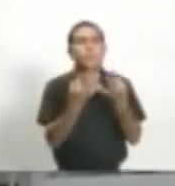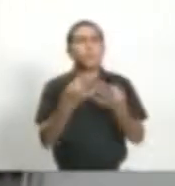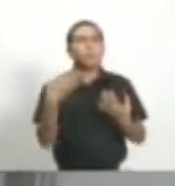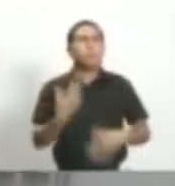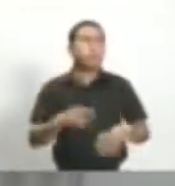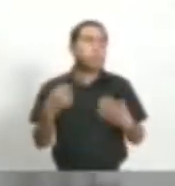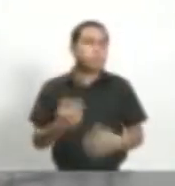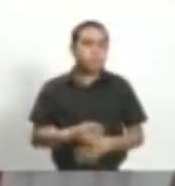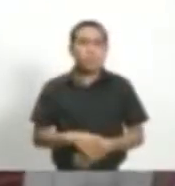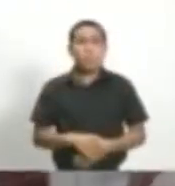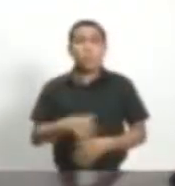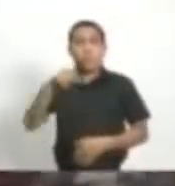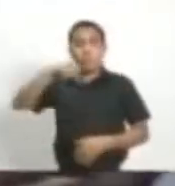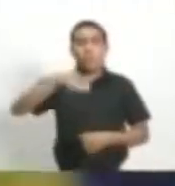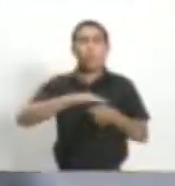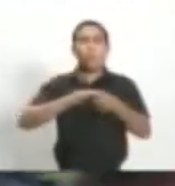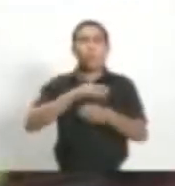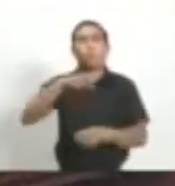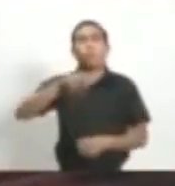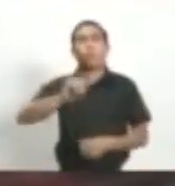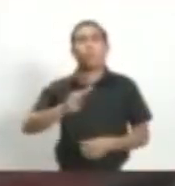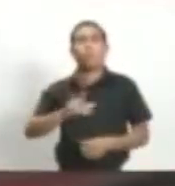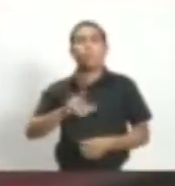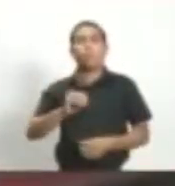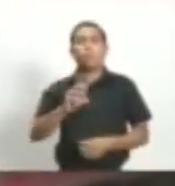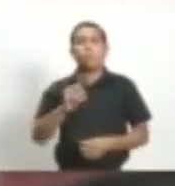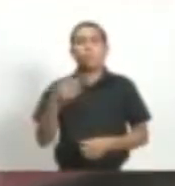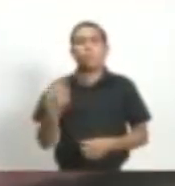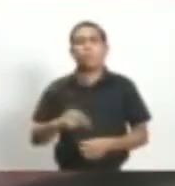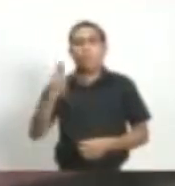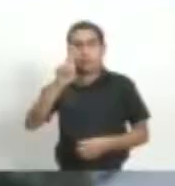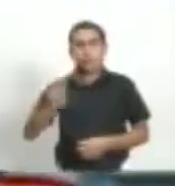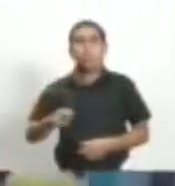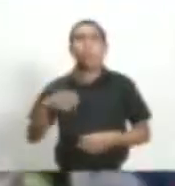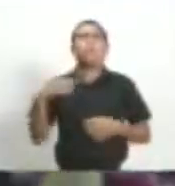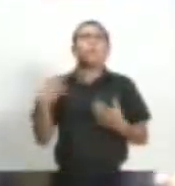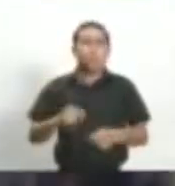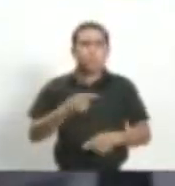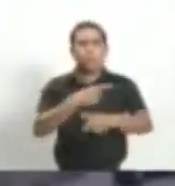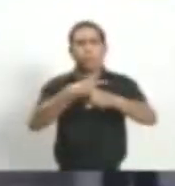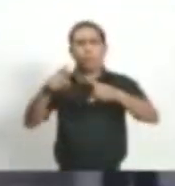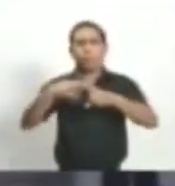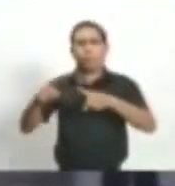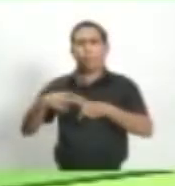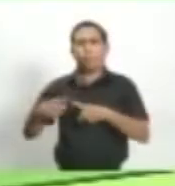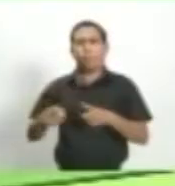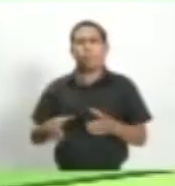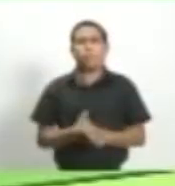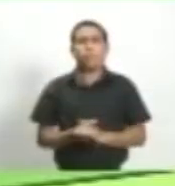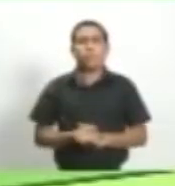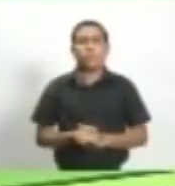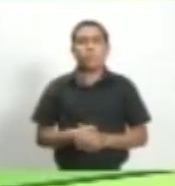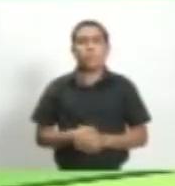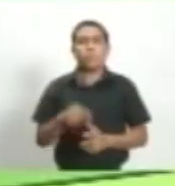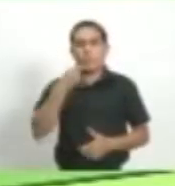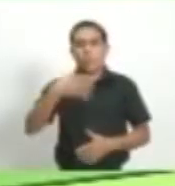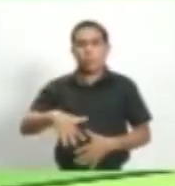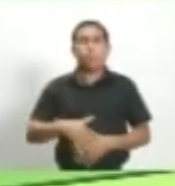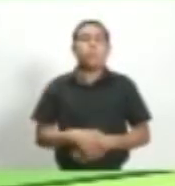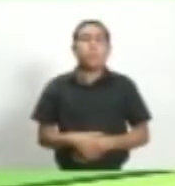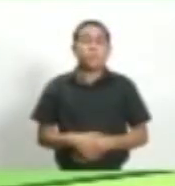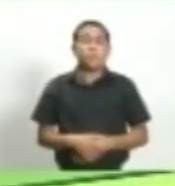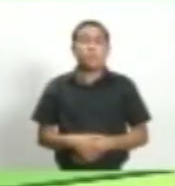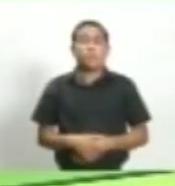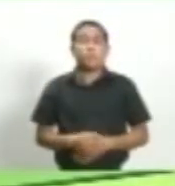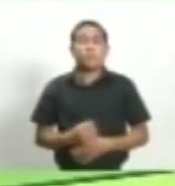fue suspendido en el barrio El Poblado, en Sincelejo, y en el barrio Santa Rosa, en Sabana Larga. Y seguimos con las noticias. Hoy se inició